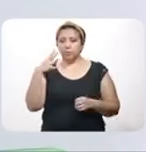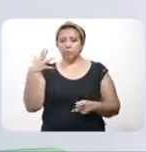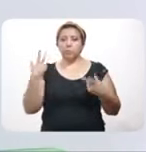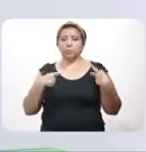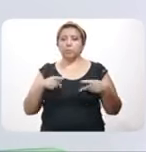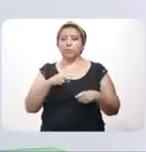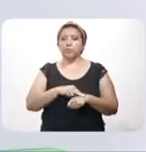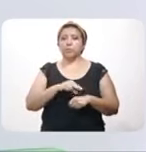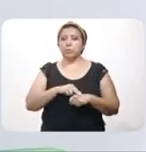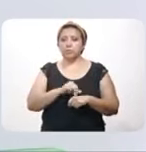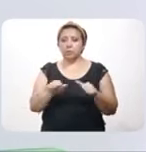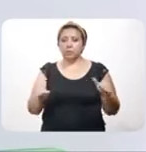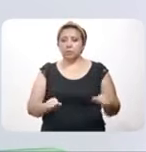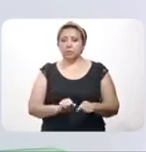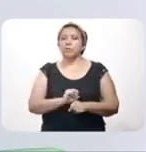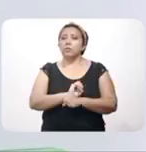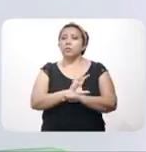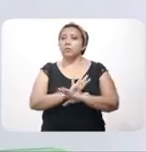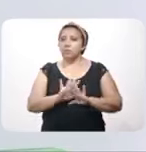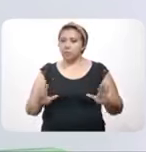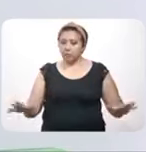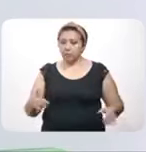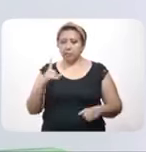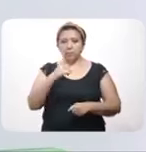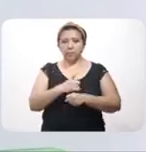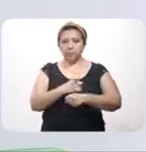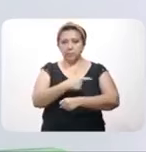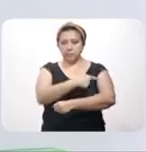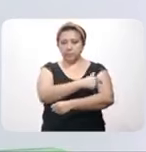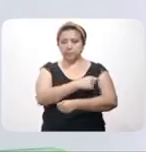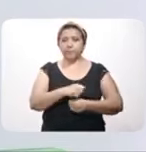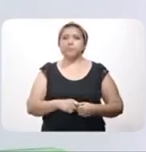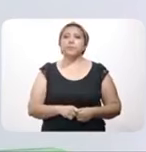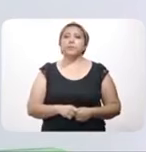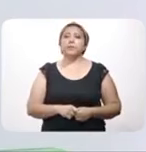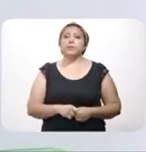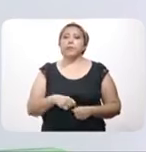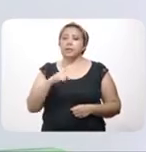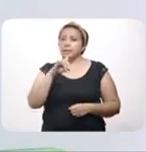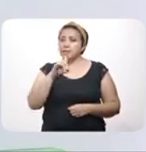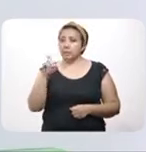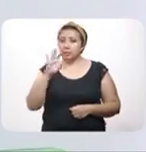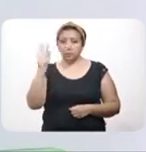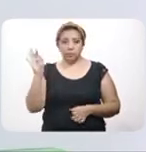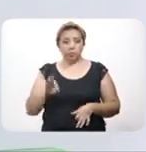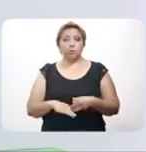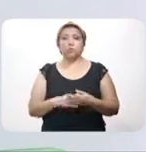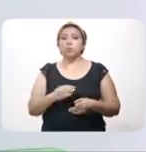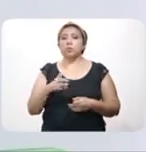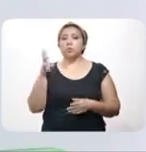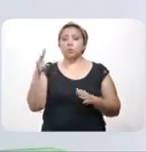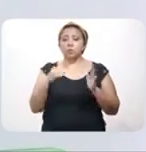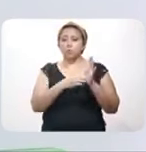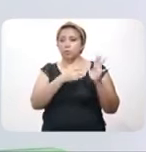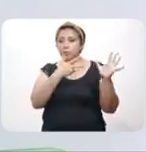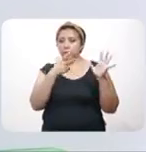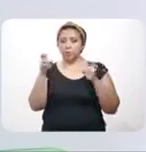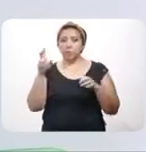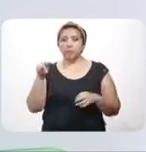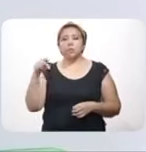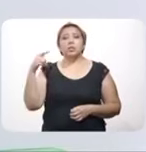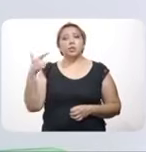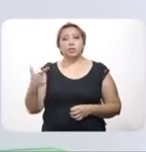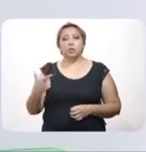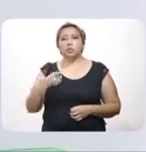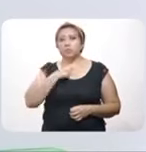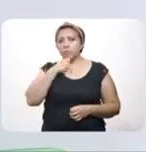para personal médico de áreas COVID que ya recibieron la primera aplicación. Ya se aplicó el 100%, 4.875 para